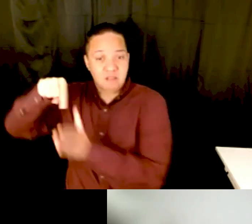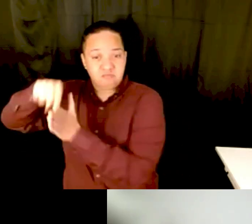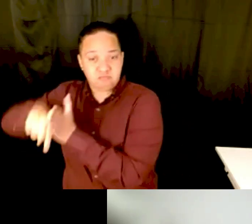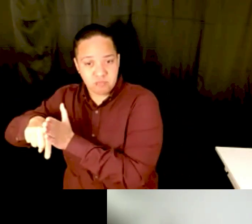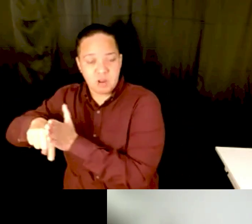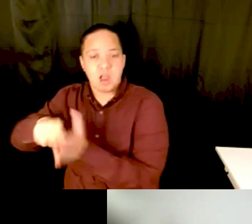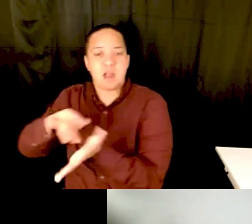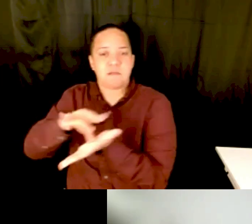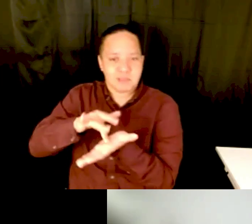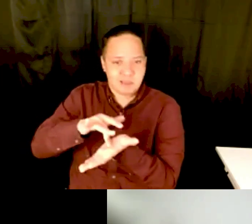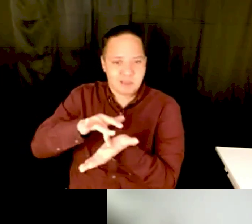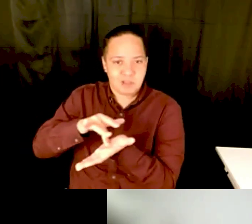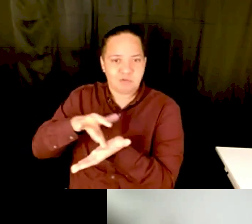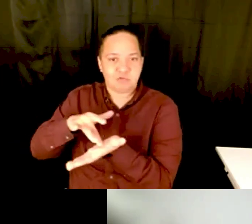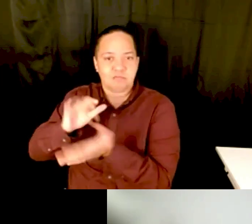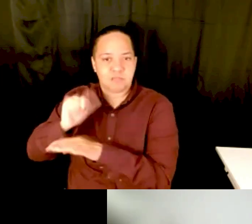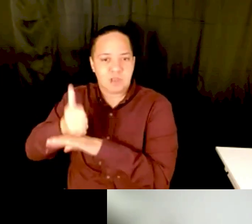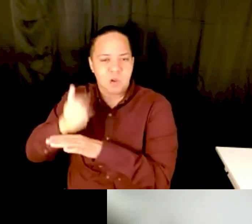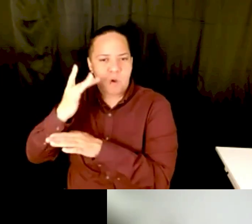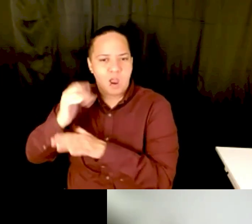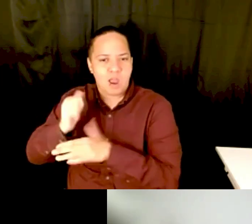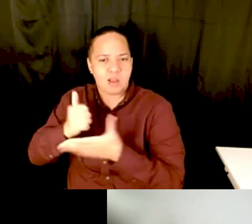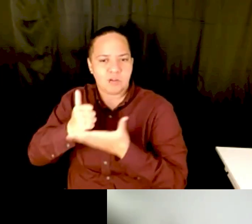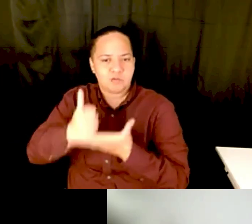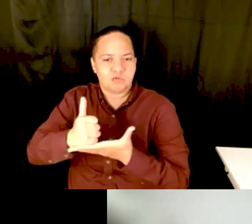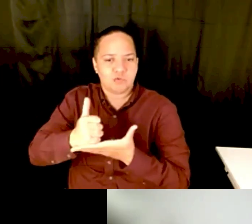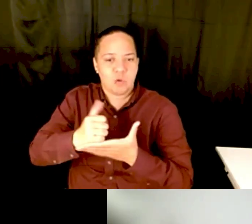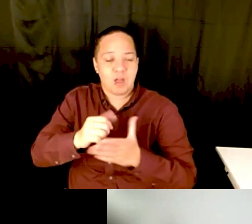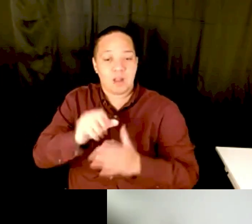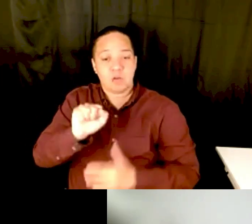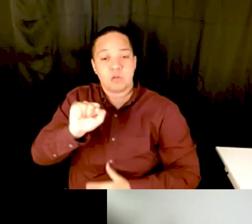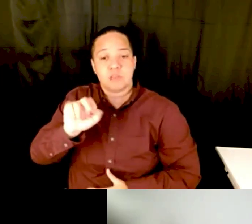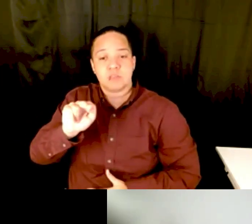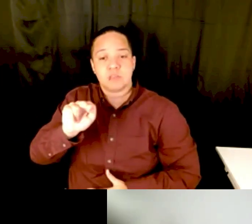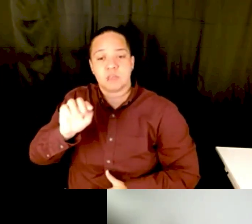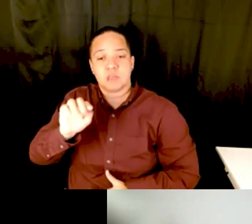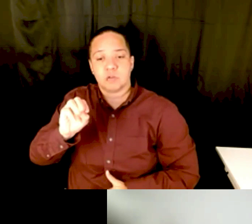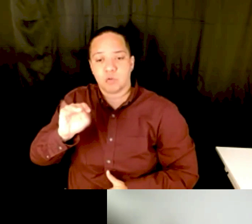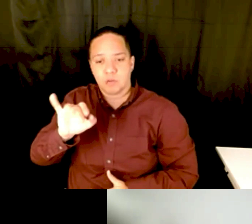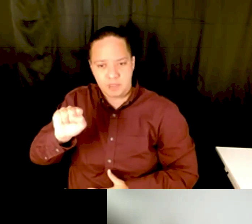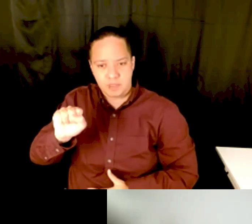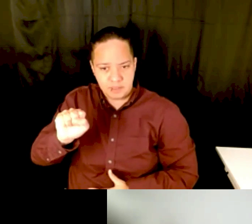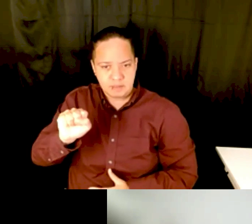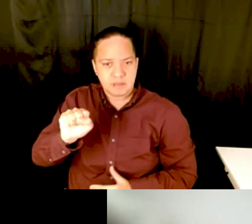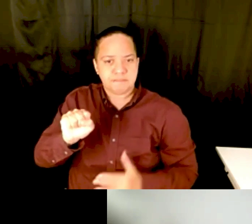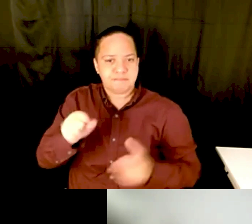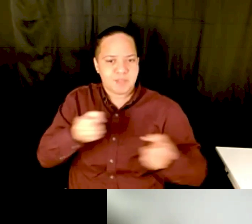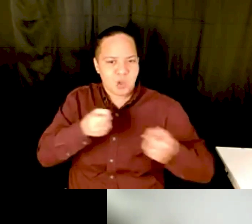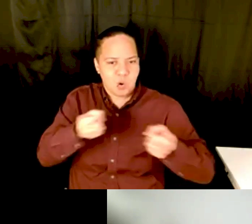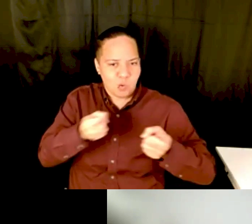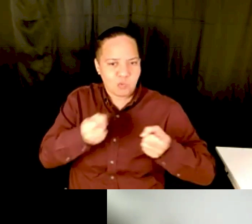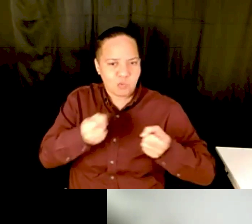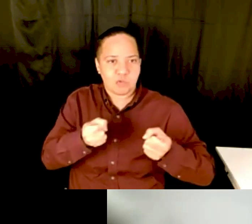está indicado porque eso ayuda a que los síntomas pues se controlen con mayor importancia. Y es